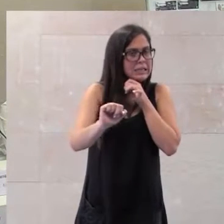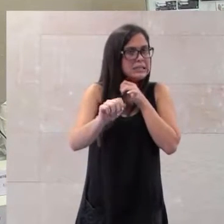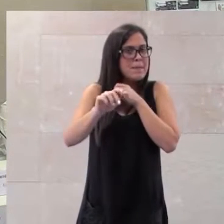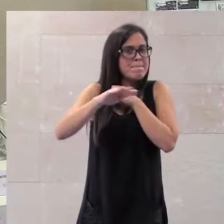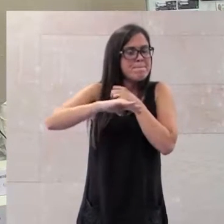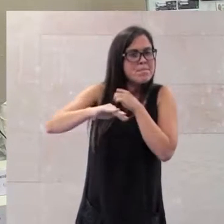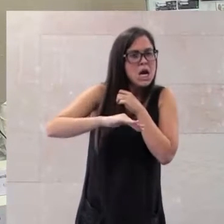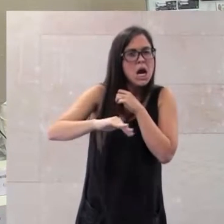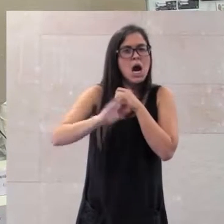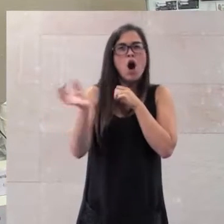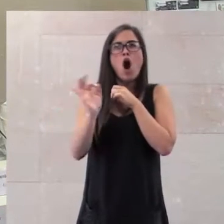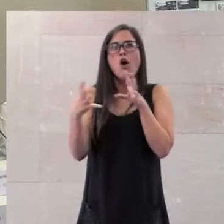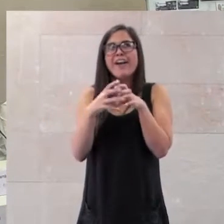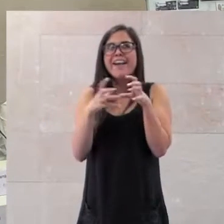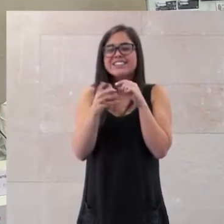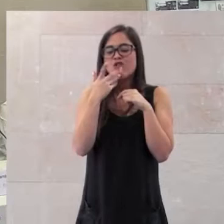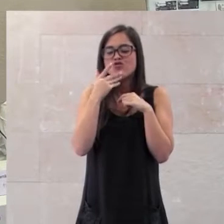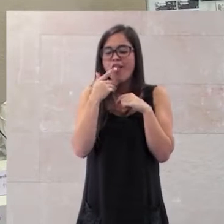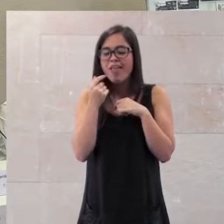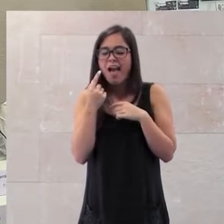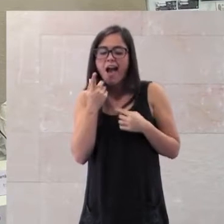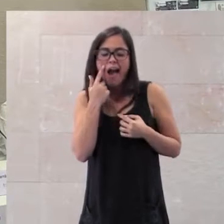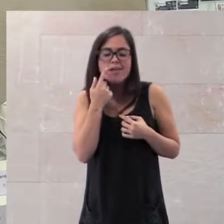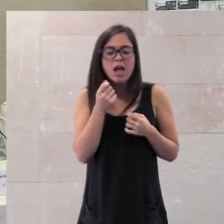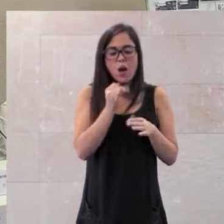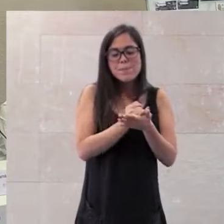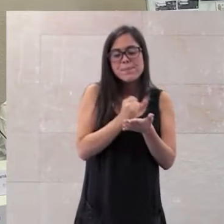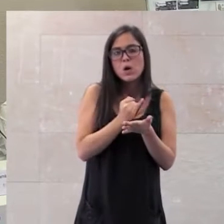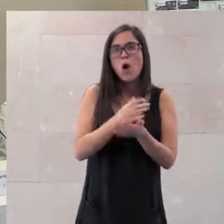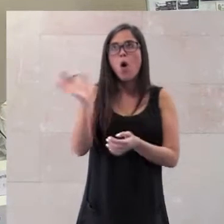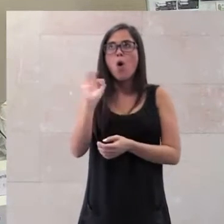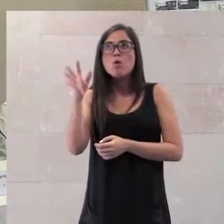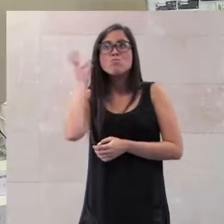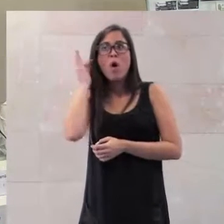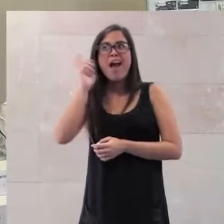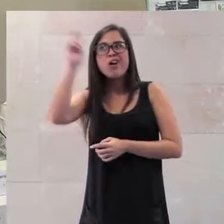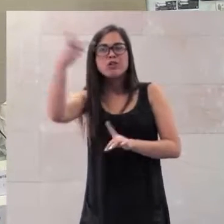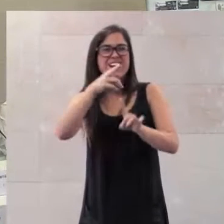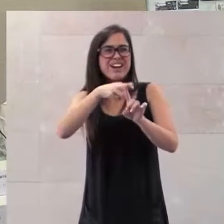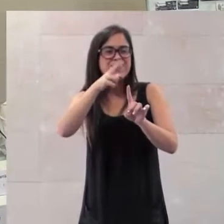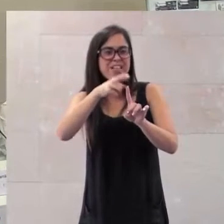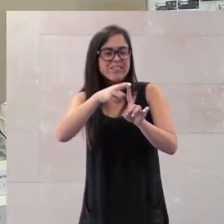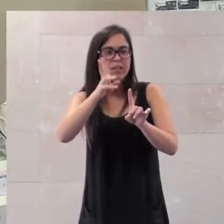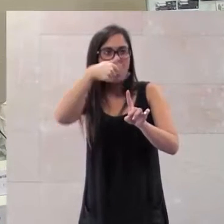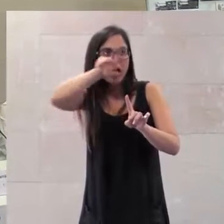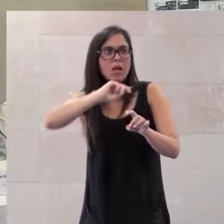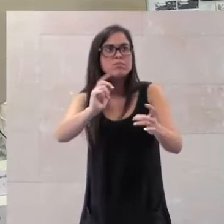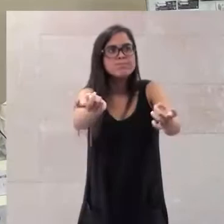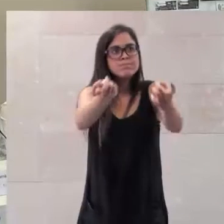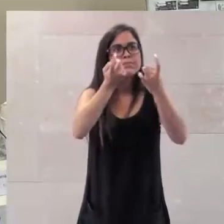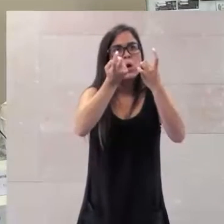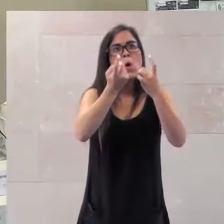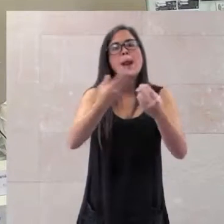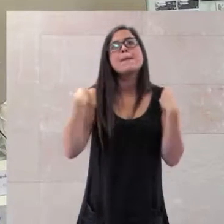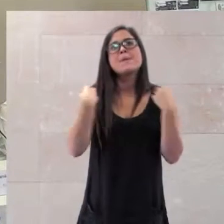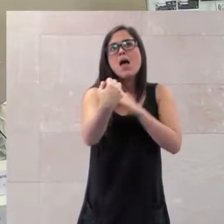muchas inquietudes por saber cosas, por conocer, que han tenido otras mujeres referentes, que les han enseñado, les han apoyado en la